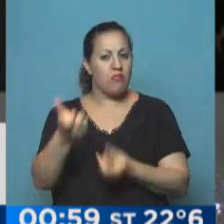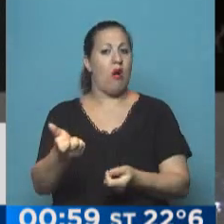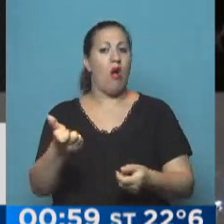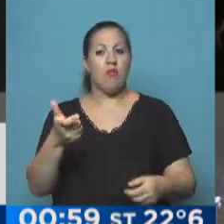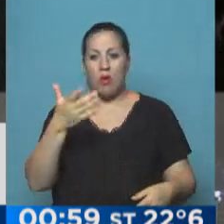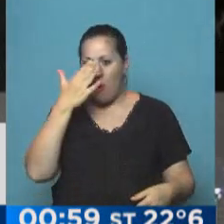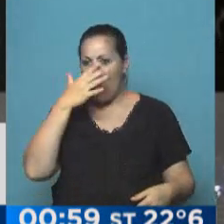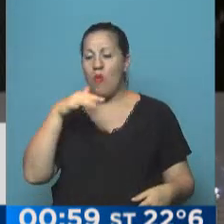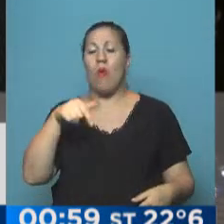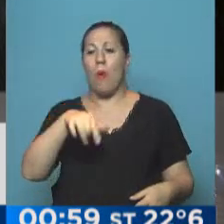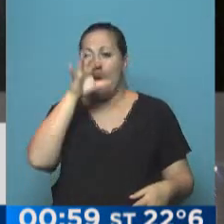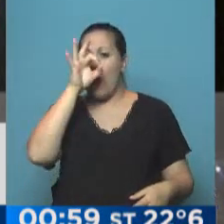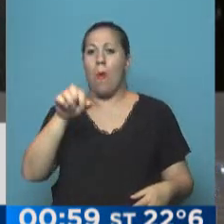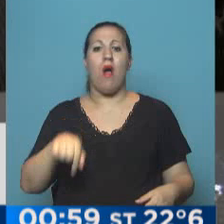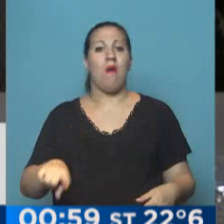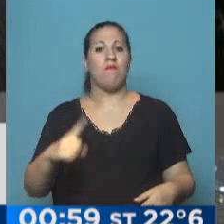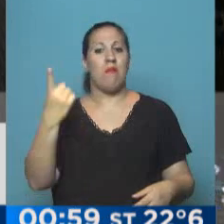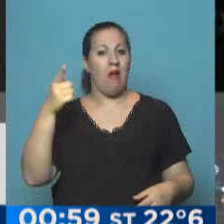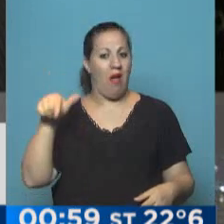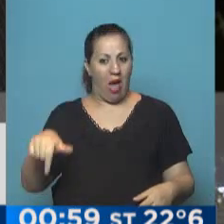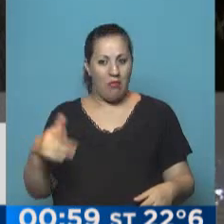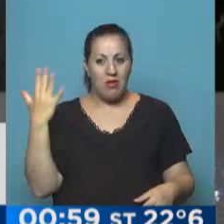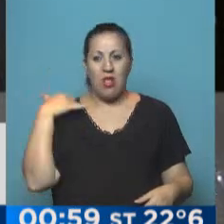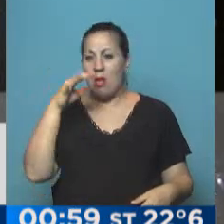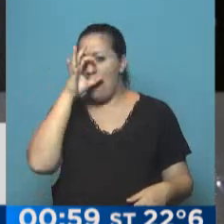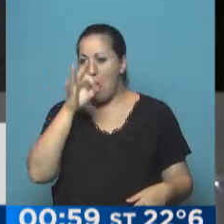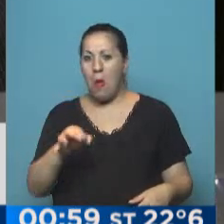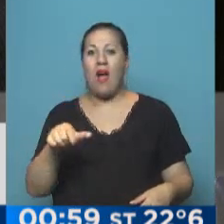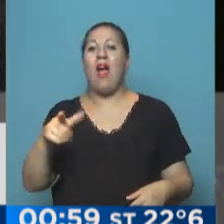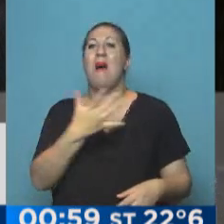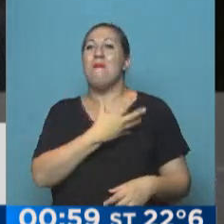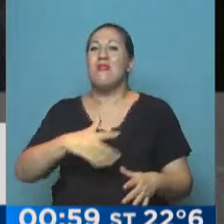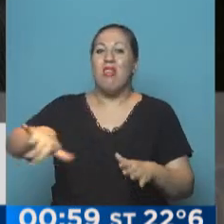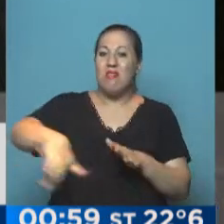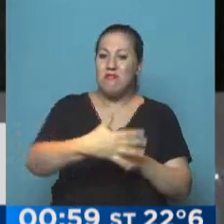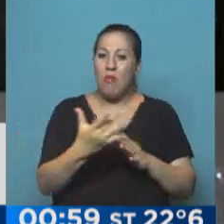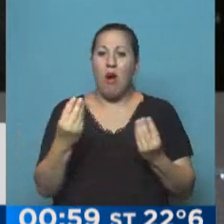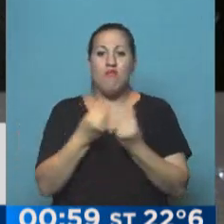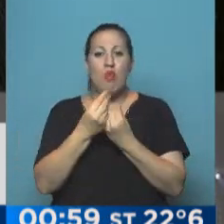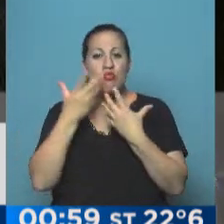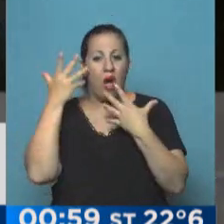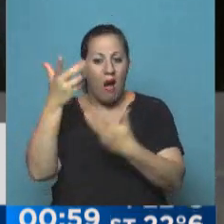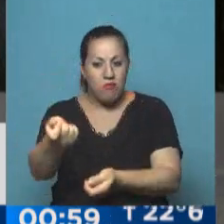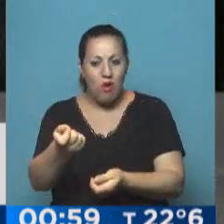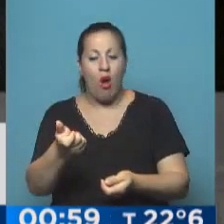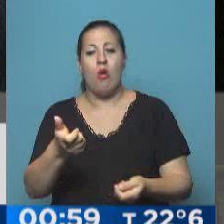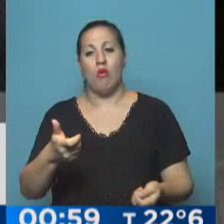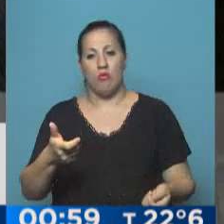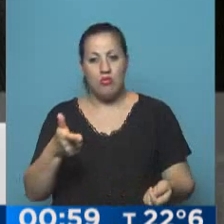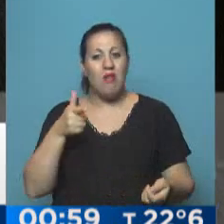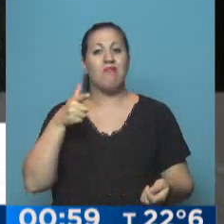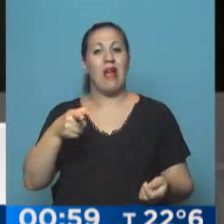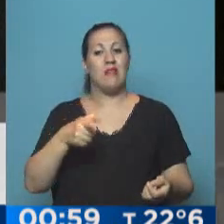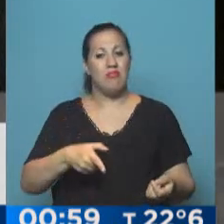inédito para un presidente saliente y bueno, eso es nuestra mayor virtud,